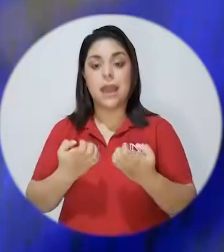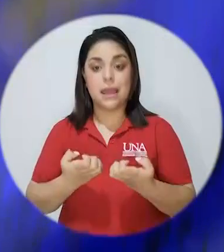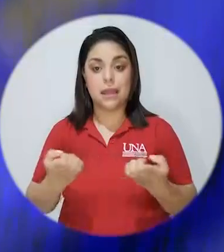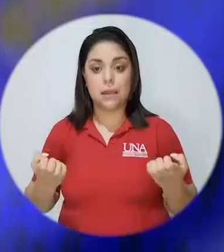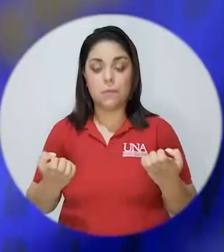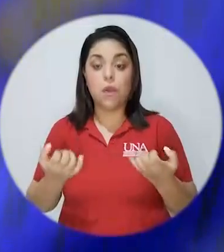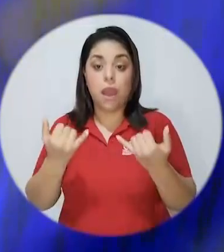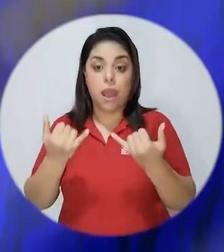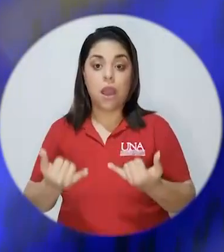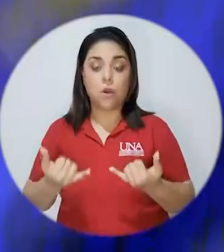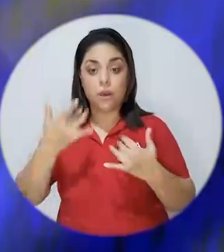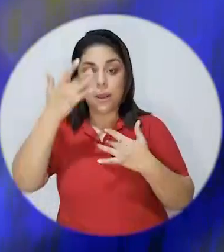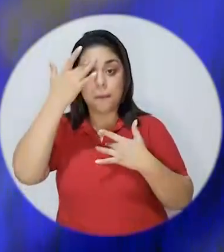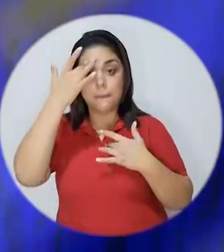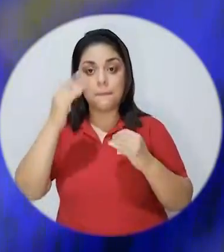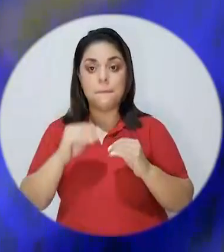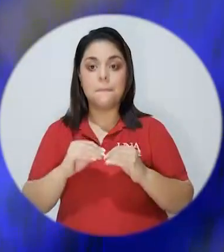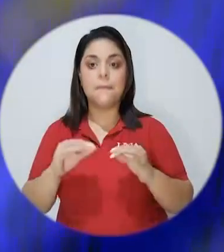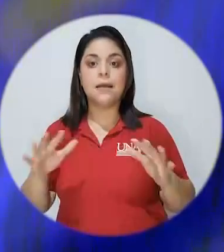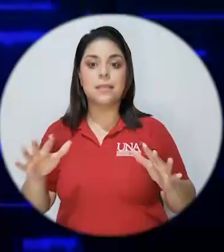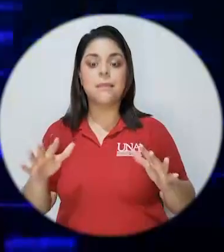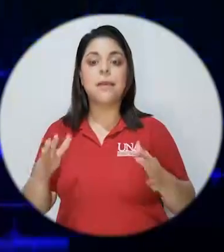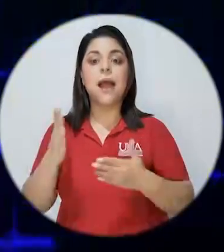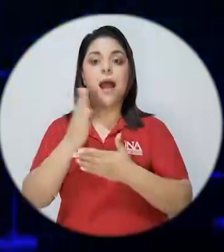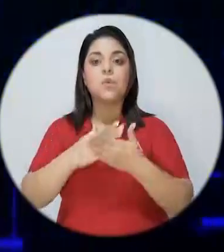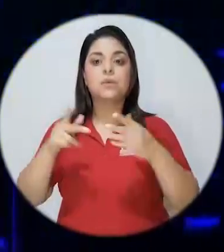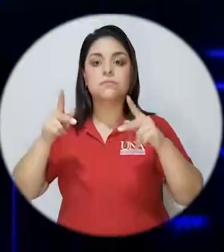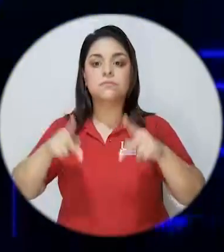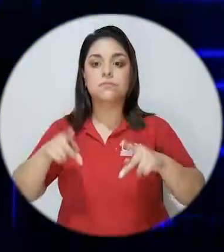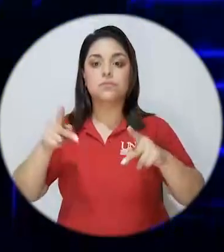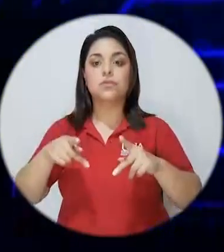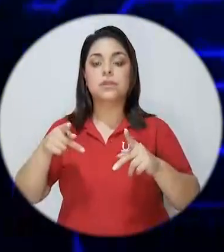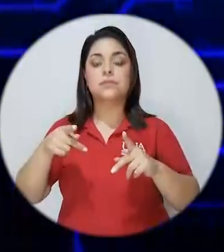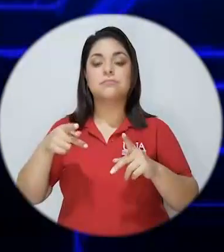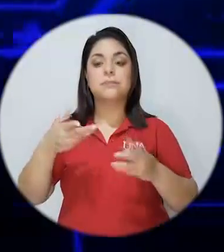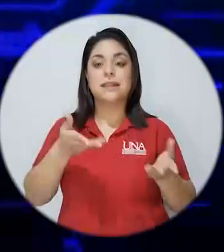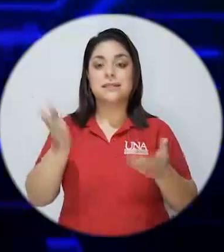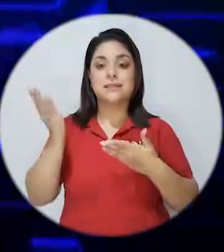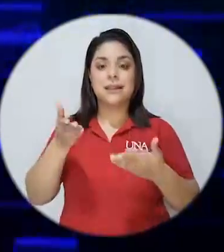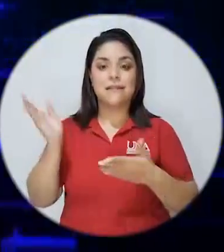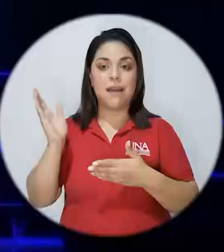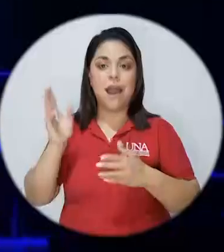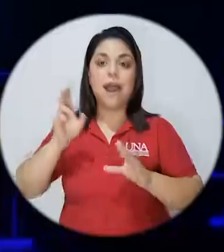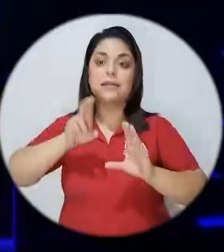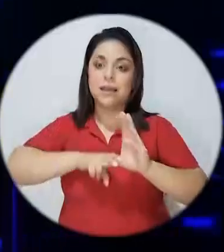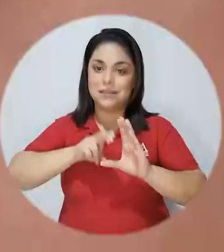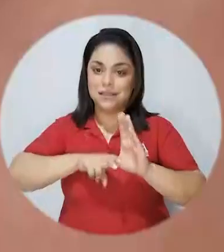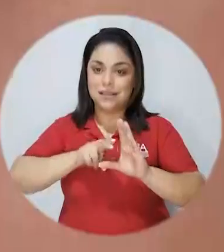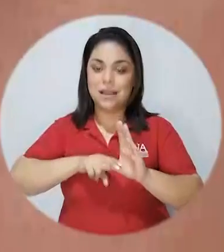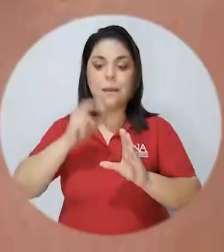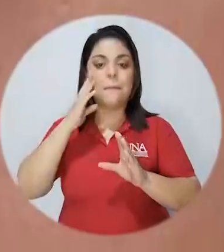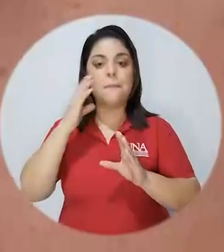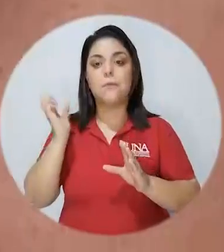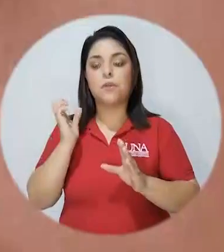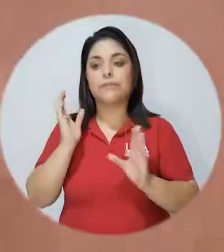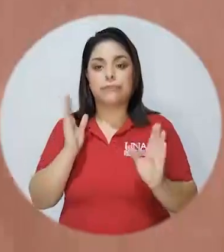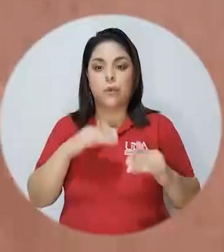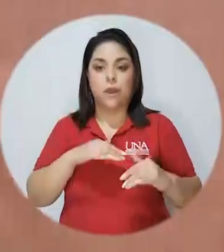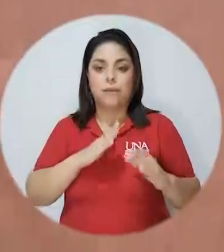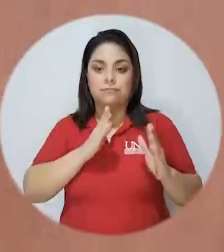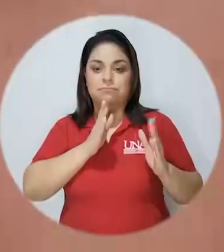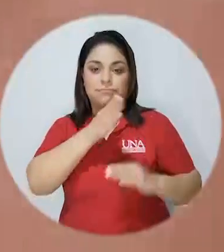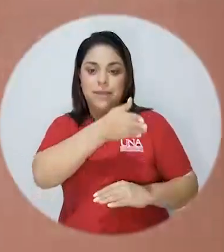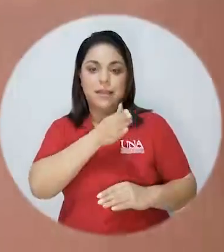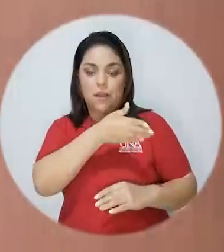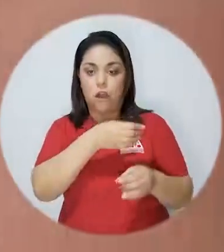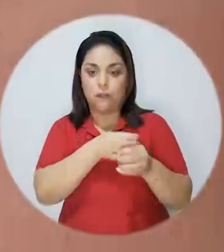Bueno, y ahorita en modo pandemia, inclusive algunos hasta las sillas se las llevaron, ¿verdad? Porque no estaban en las oficinas, pero eso bajo un estricto